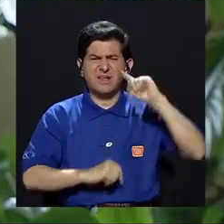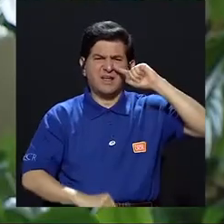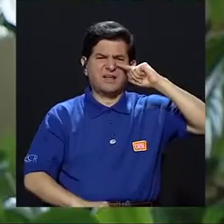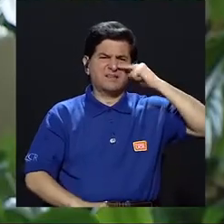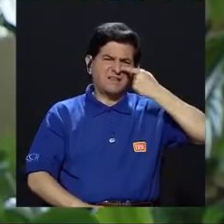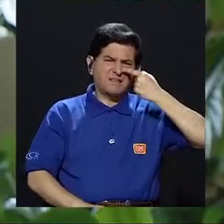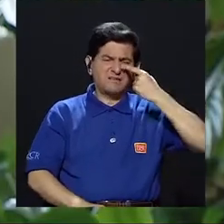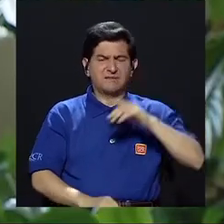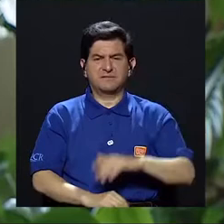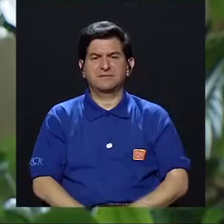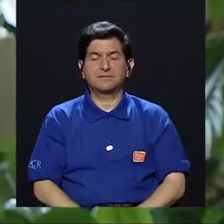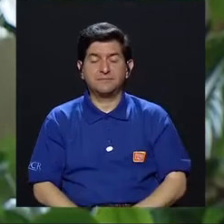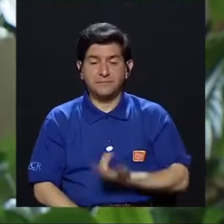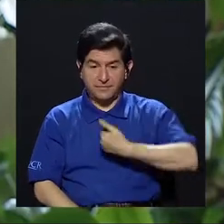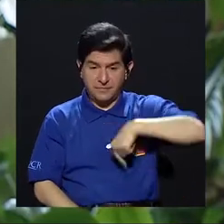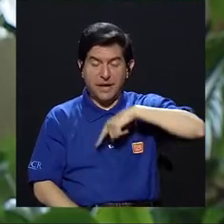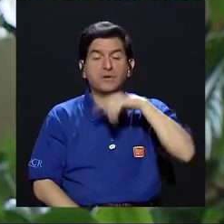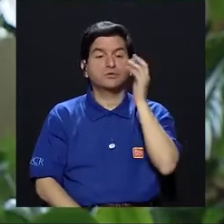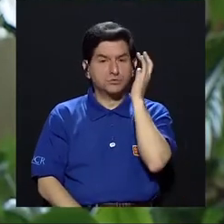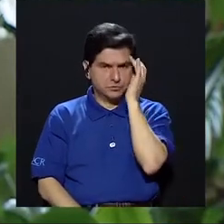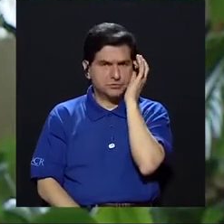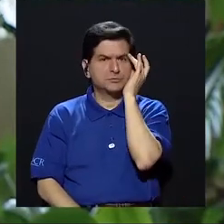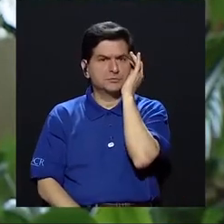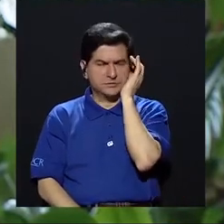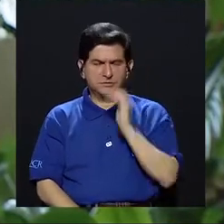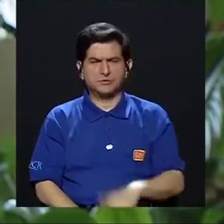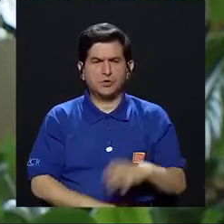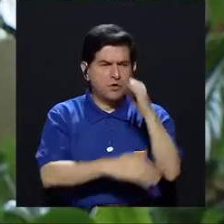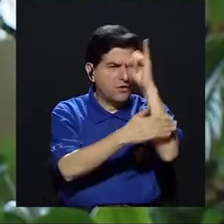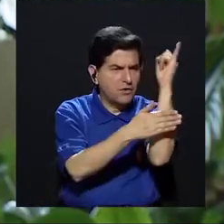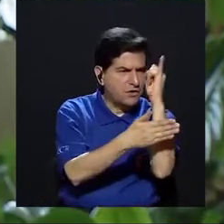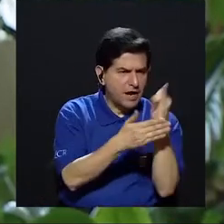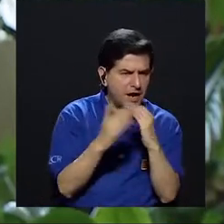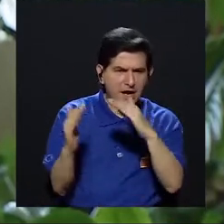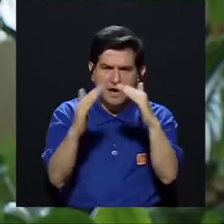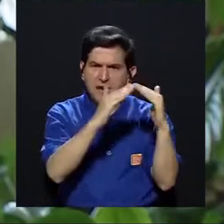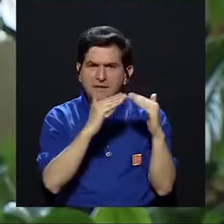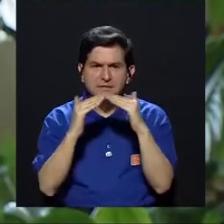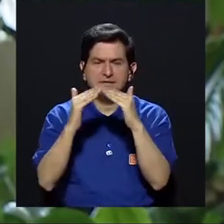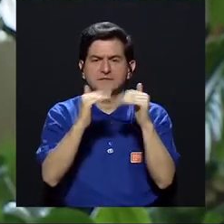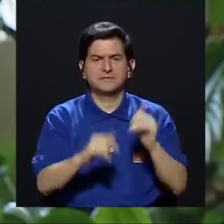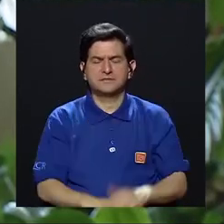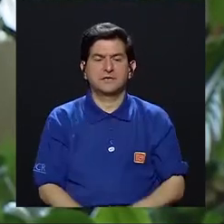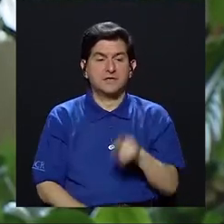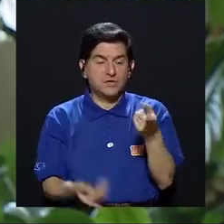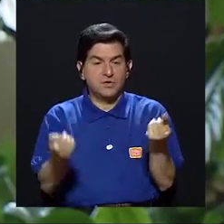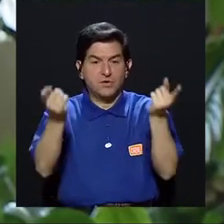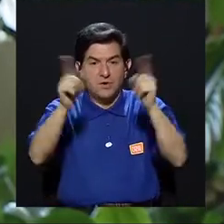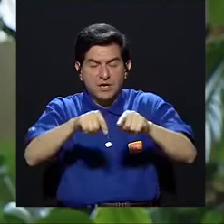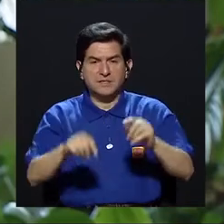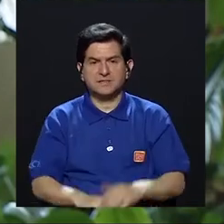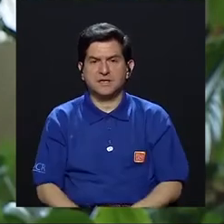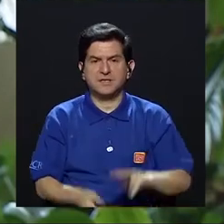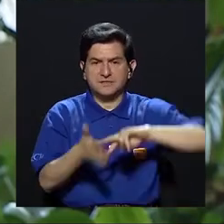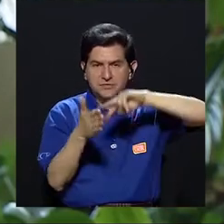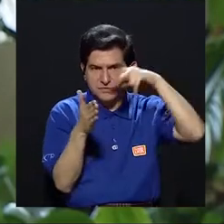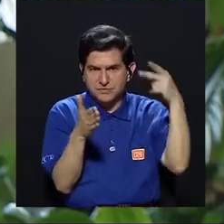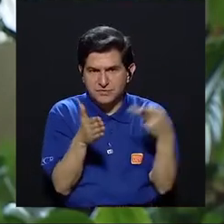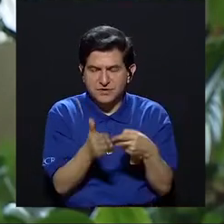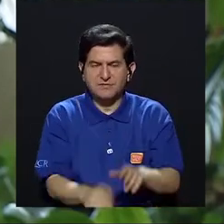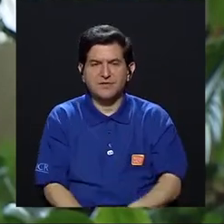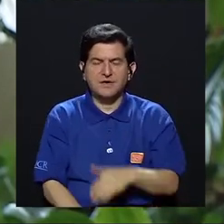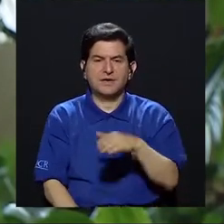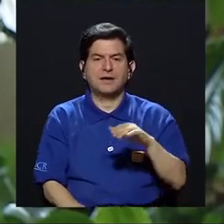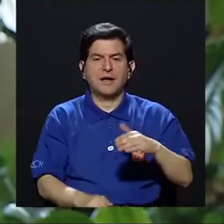pereza. Entonces nos preocupamos porque el diseño del barrio sea un diseño que le dé más bien